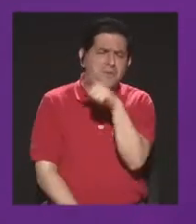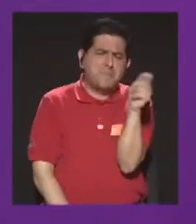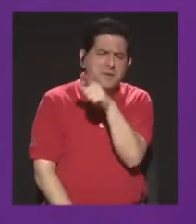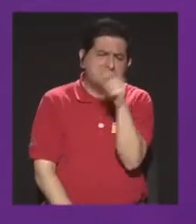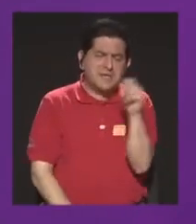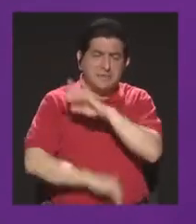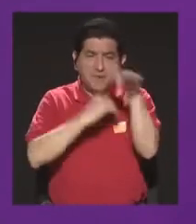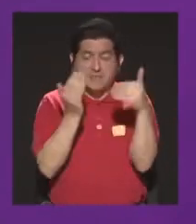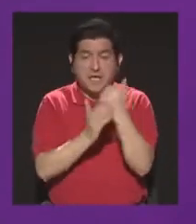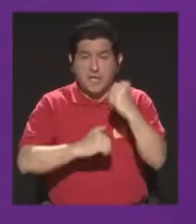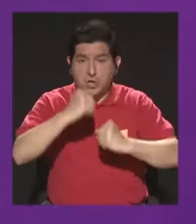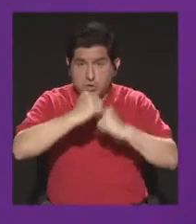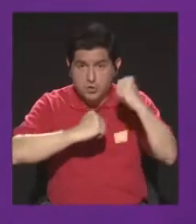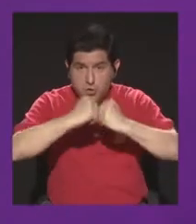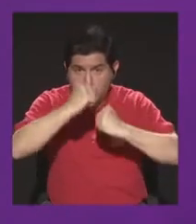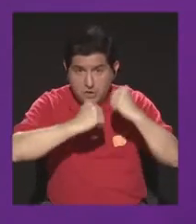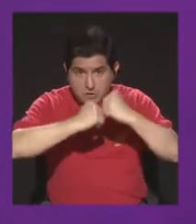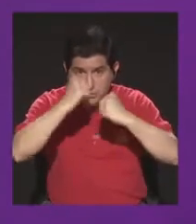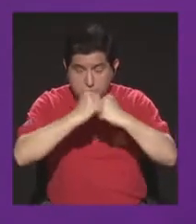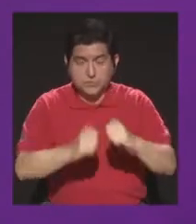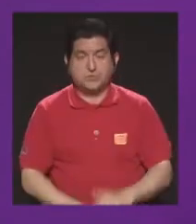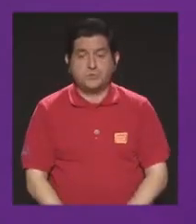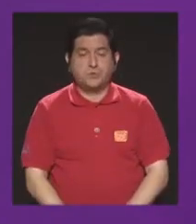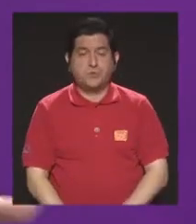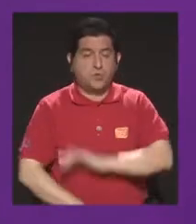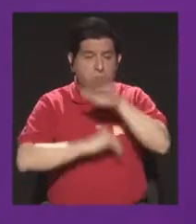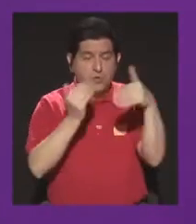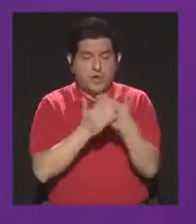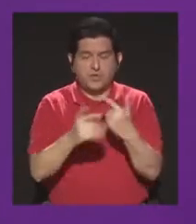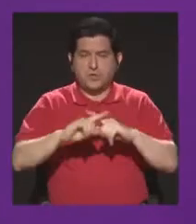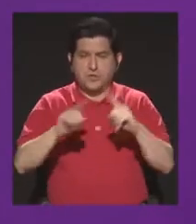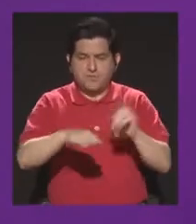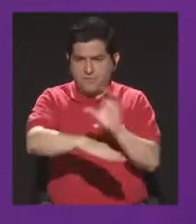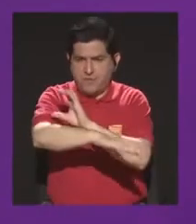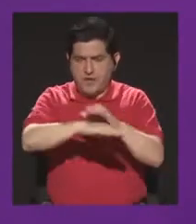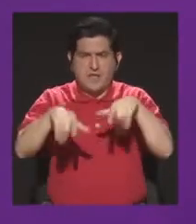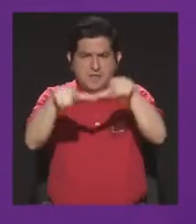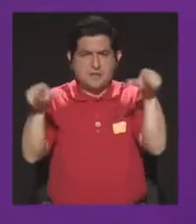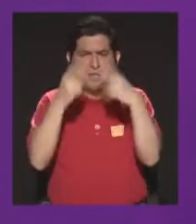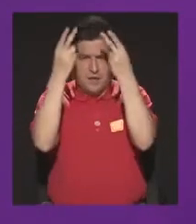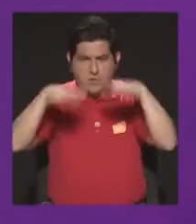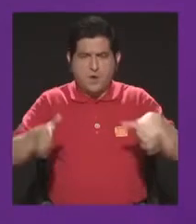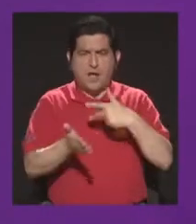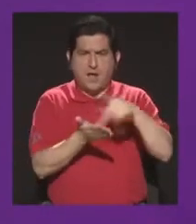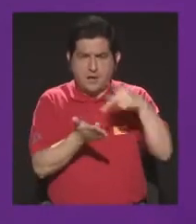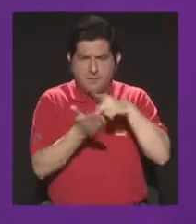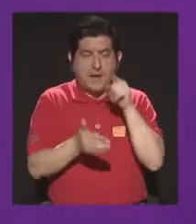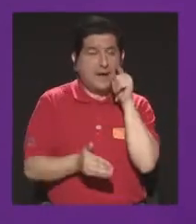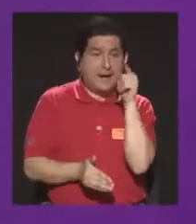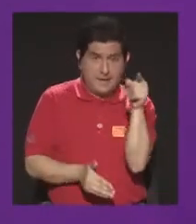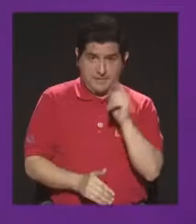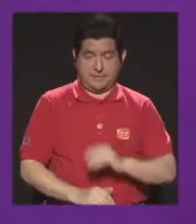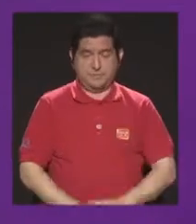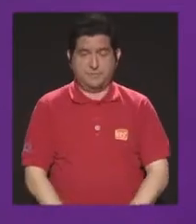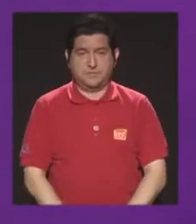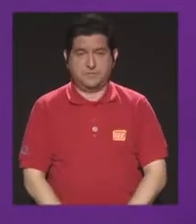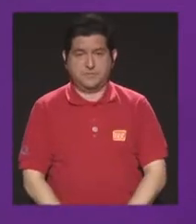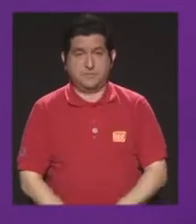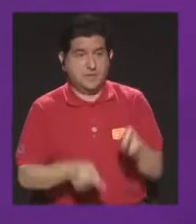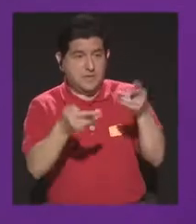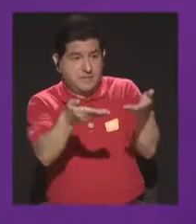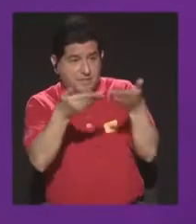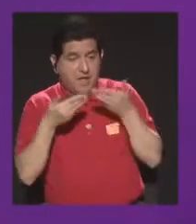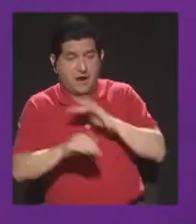y toda la infraestructura. Todos los servidores y los sitios web son pagados y costeados por ellos. Entonces nos dan